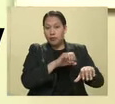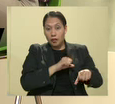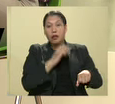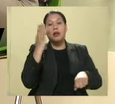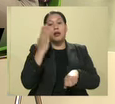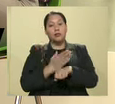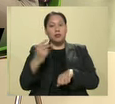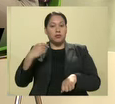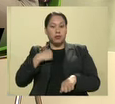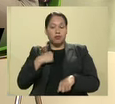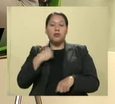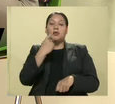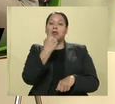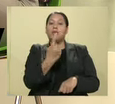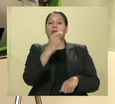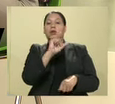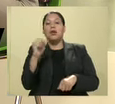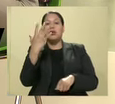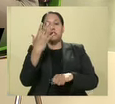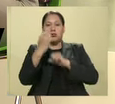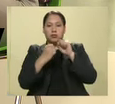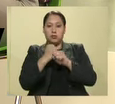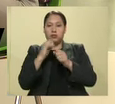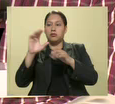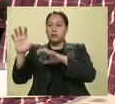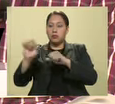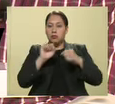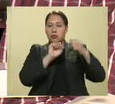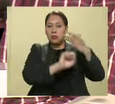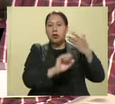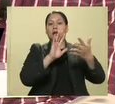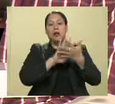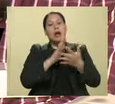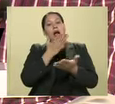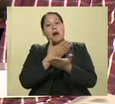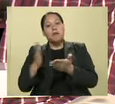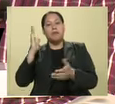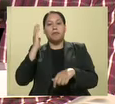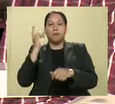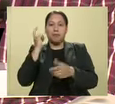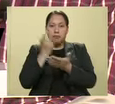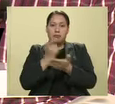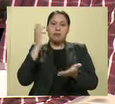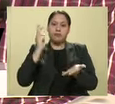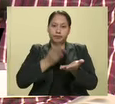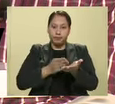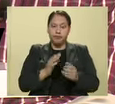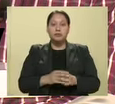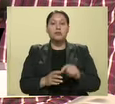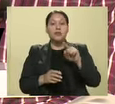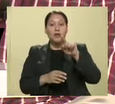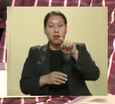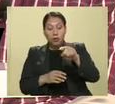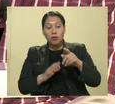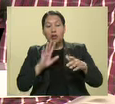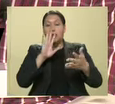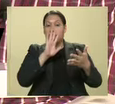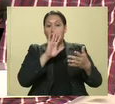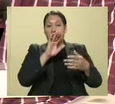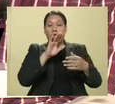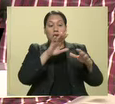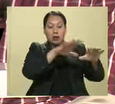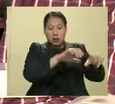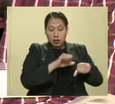pena será de 1 a 5 años de prisión, más aparte una multa. Entonces, señora, señor, si usted no tiene la custodia,